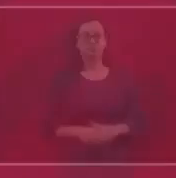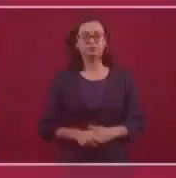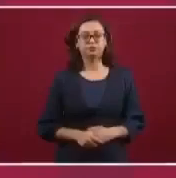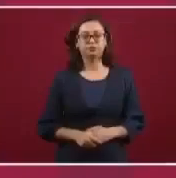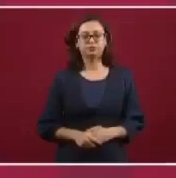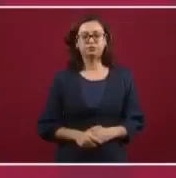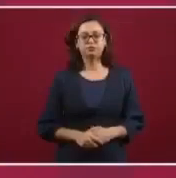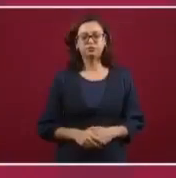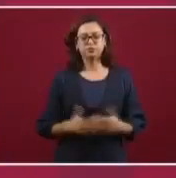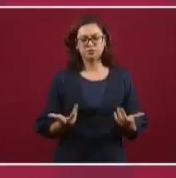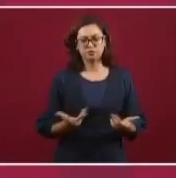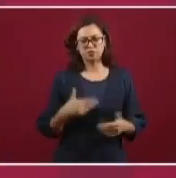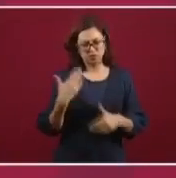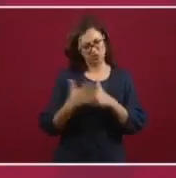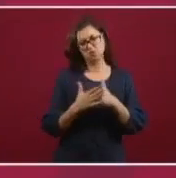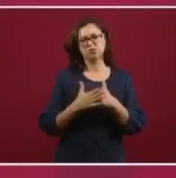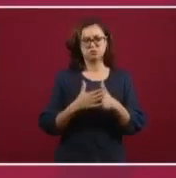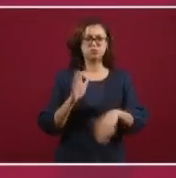están abiertos